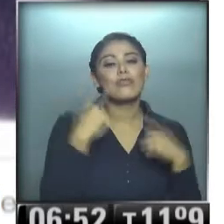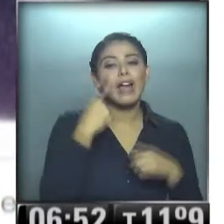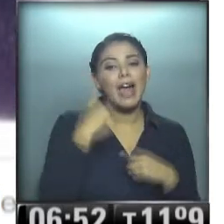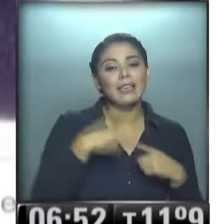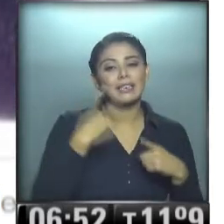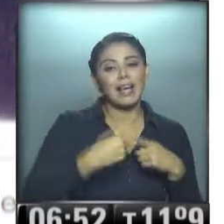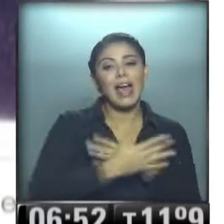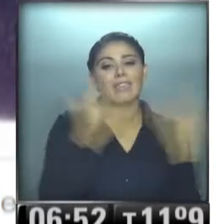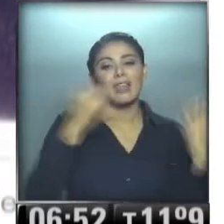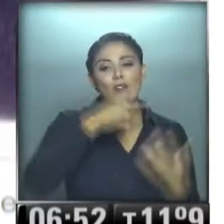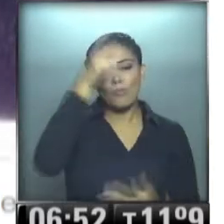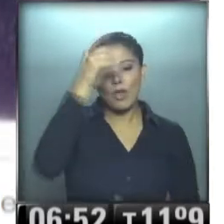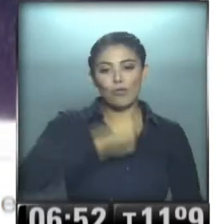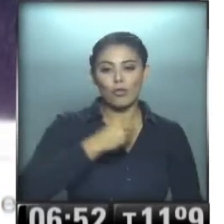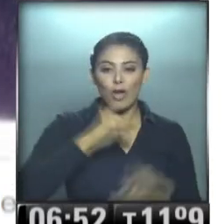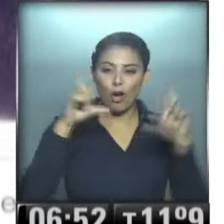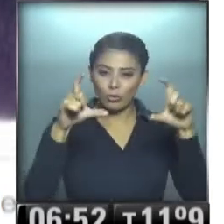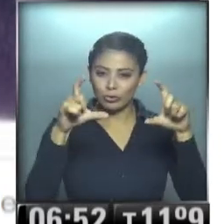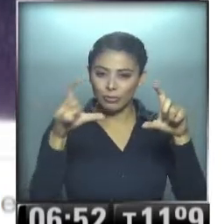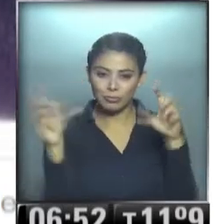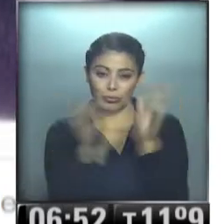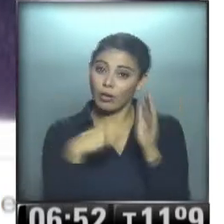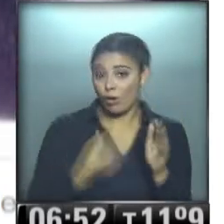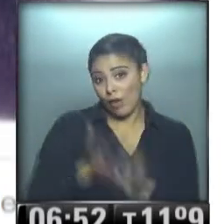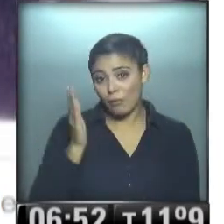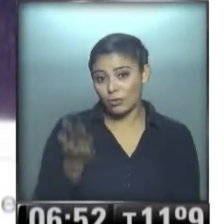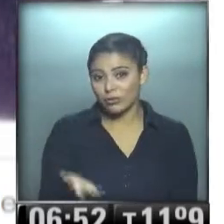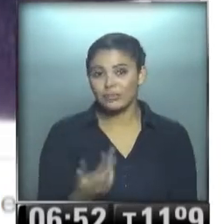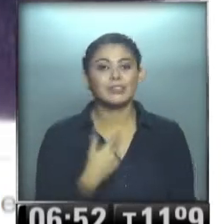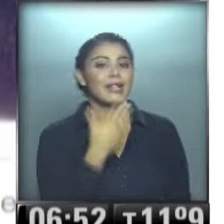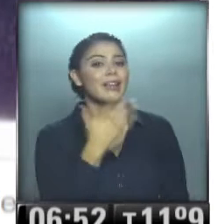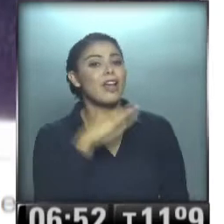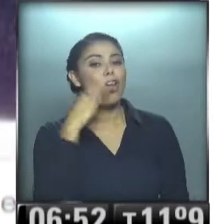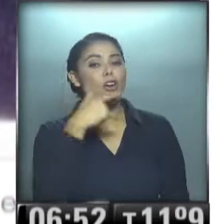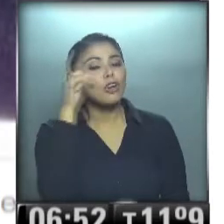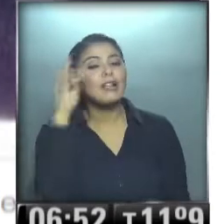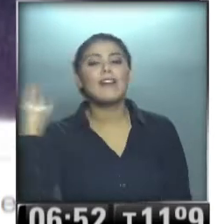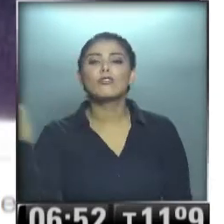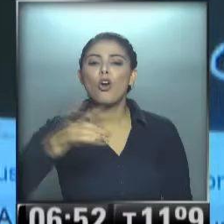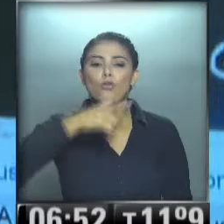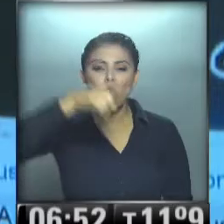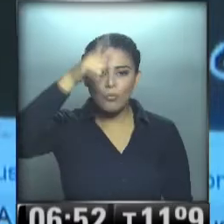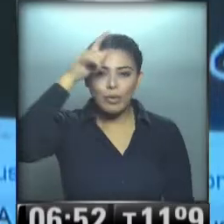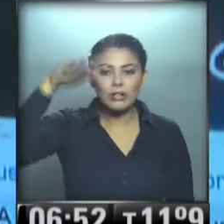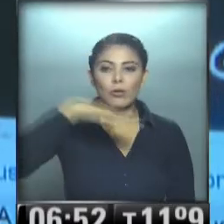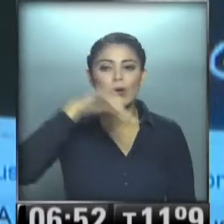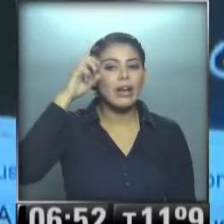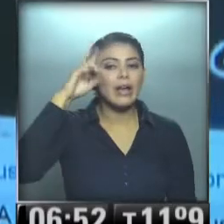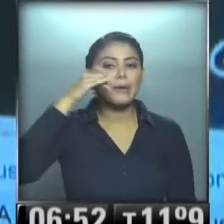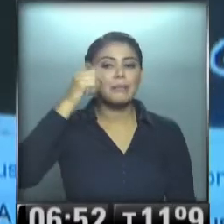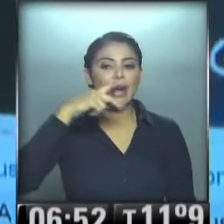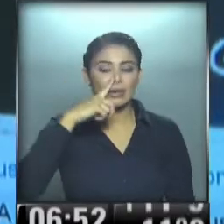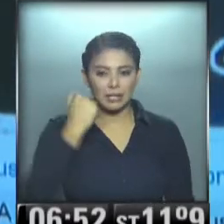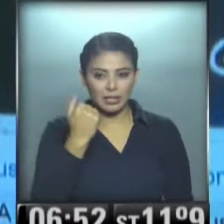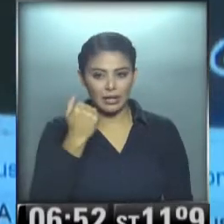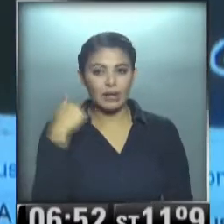insignia justamente del cuartel. Los saludamos a todos. Y bueno, claro, vamos. A través de José Agüero, a todos los bomberos de Germania, les